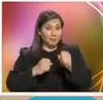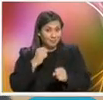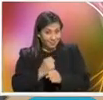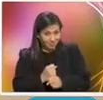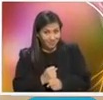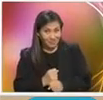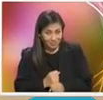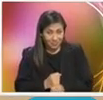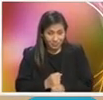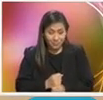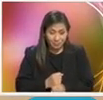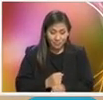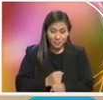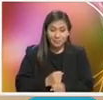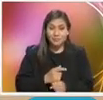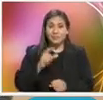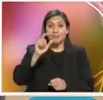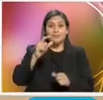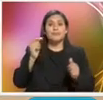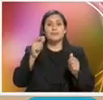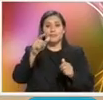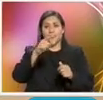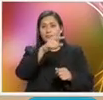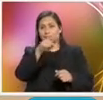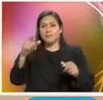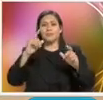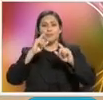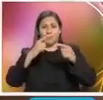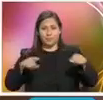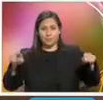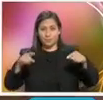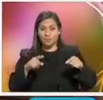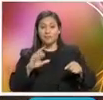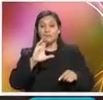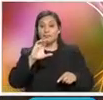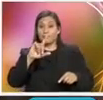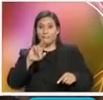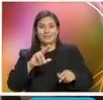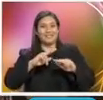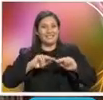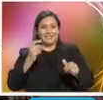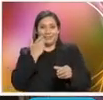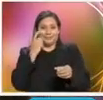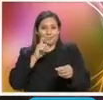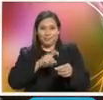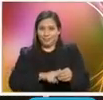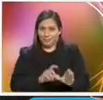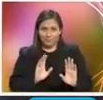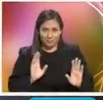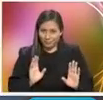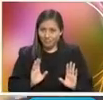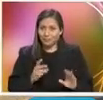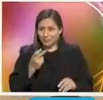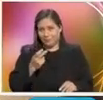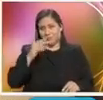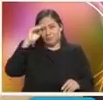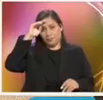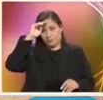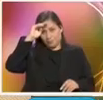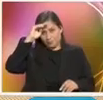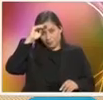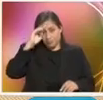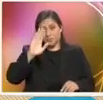años. Y esto dentro del universo de la música, ¿no? Es un club al que nadie quiere pertenecer. Bueno, eso pienso, pero la Sí. realidad es que es